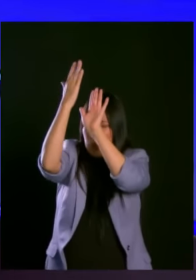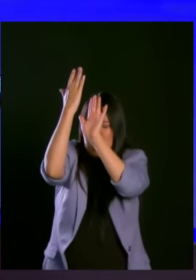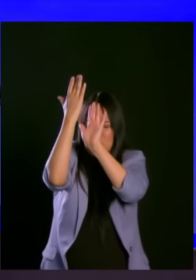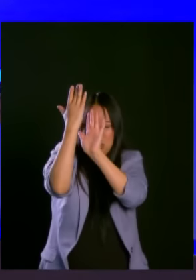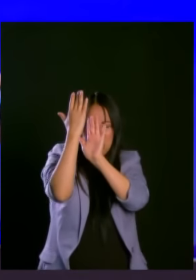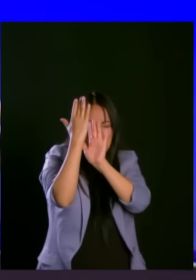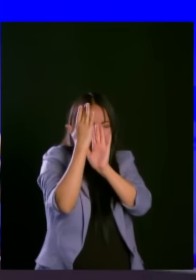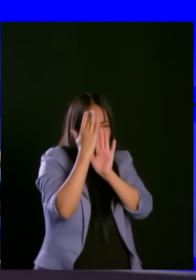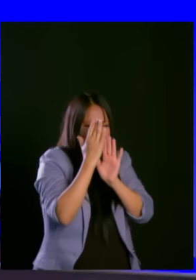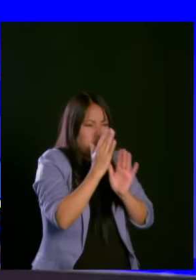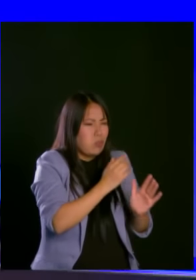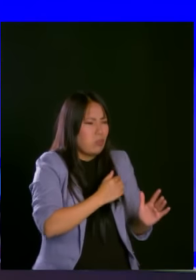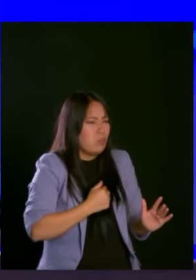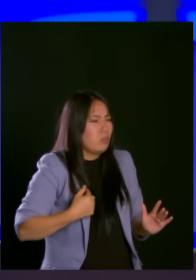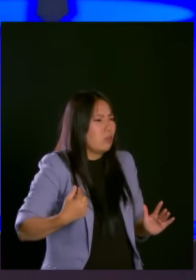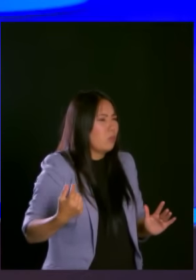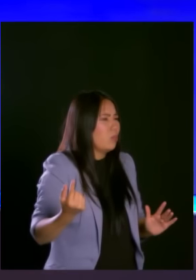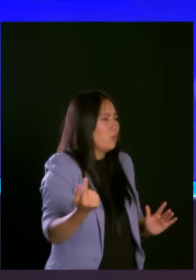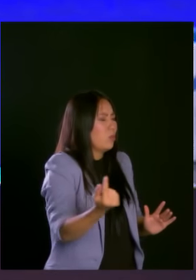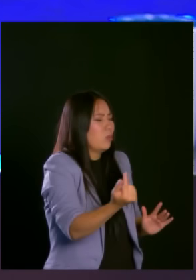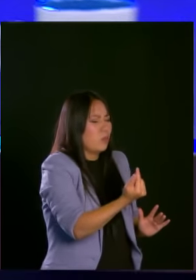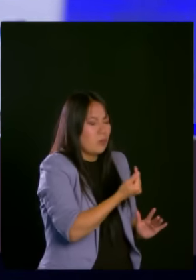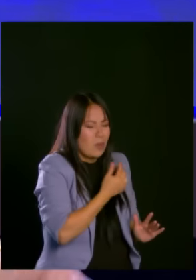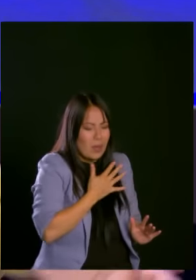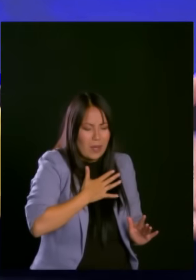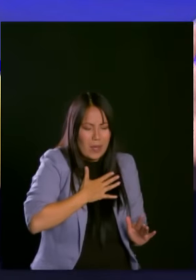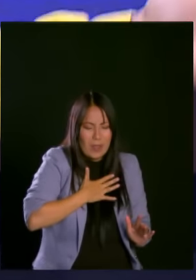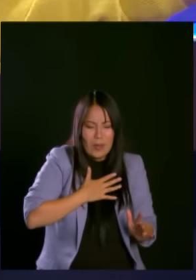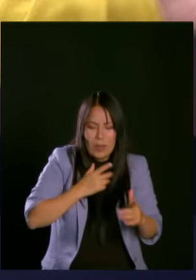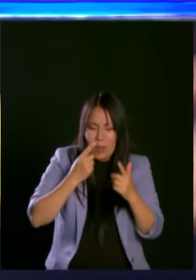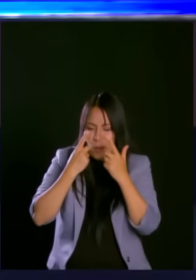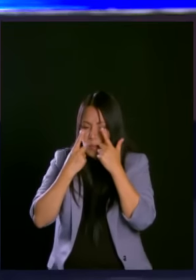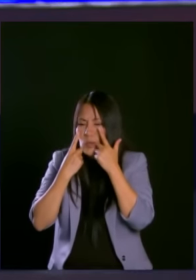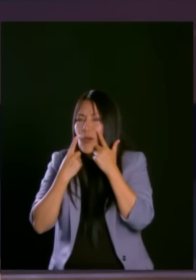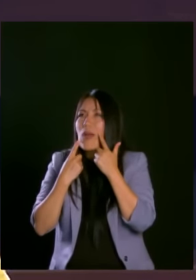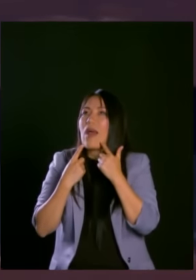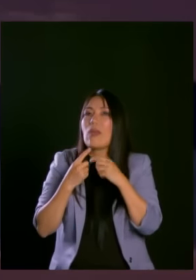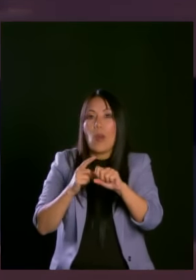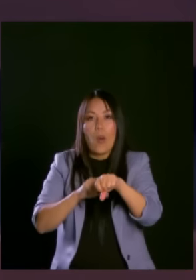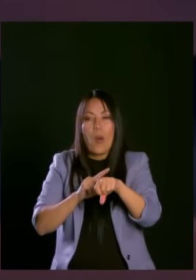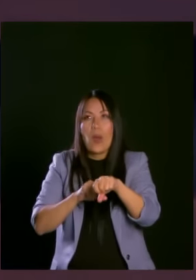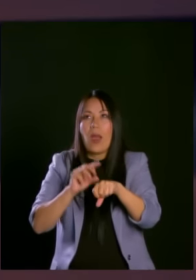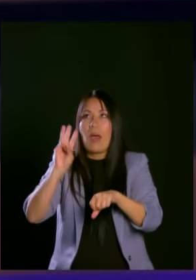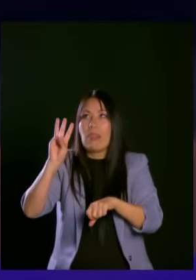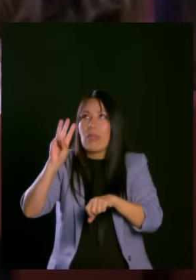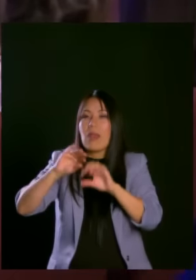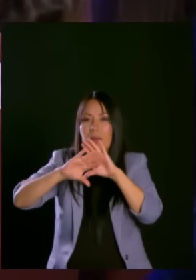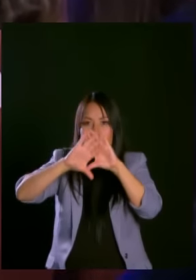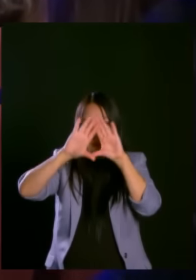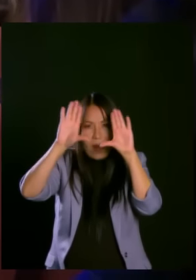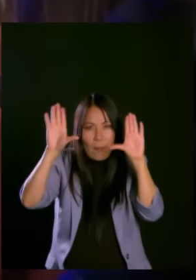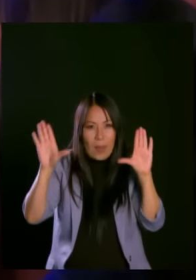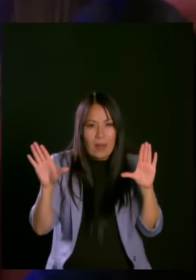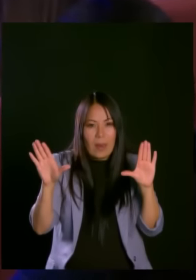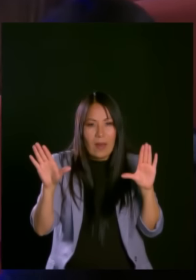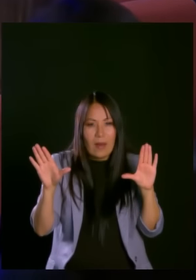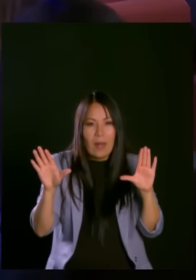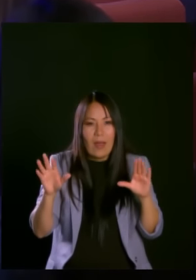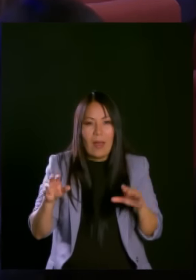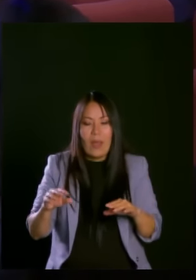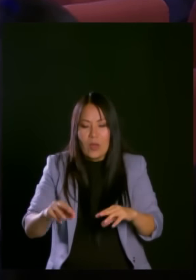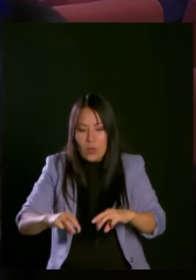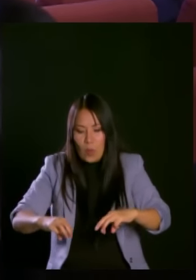casa que yo estaba quebrantado llorando. Eran 2, 3 de la mañana. Bajé a la sala y así como me escuchás, le